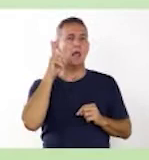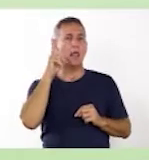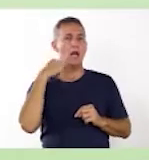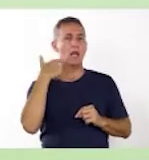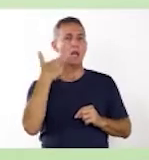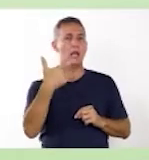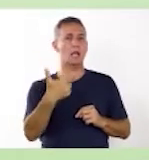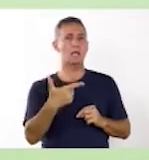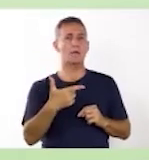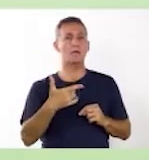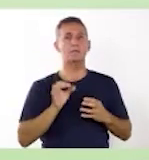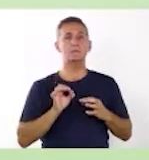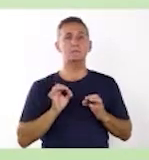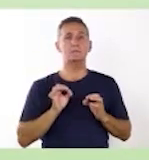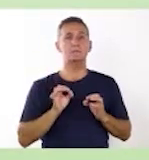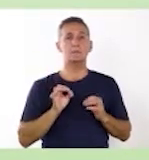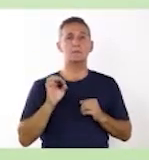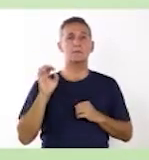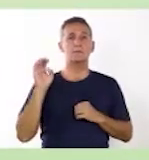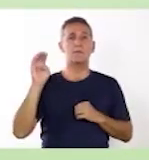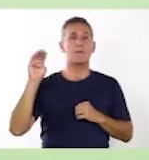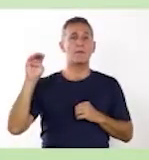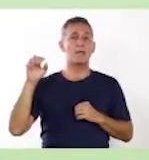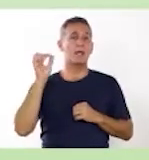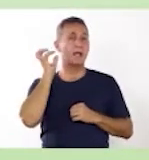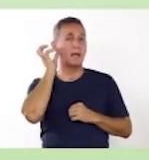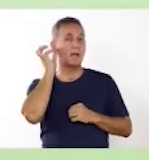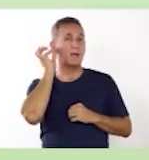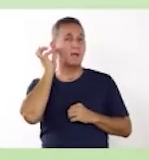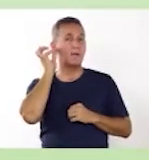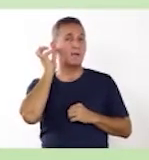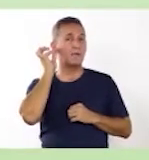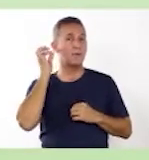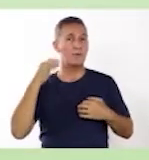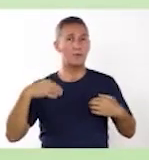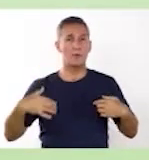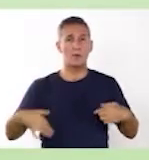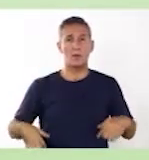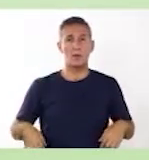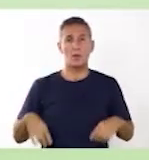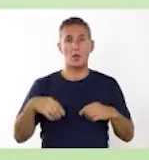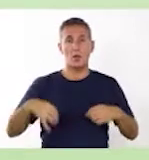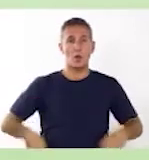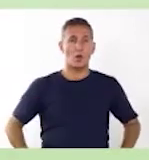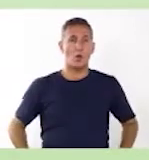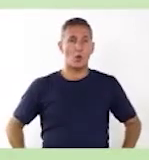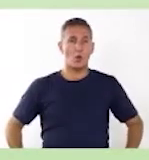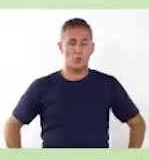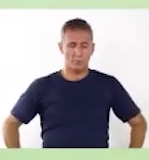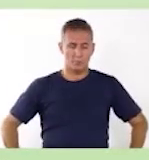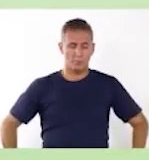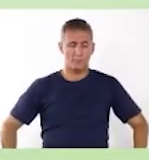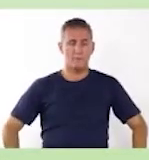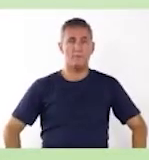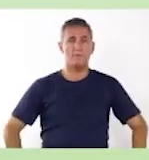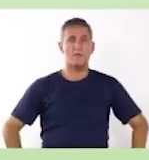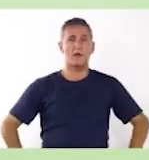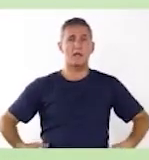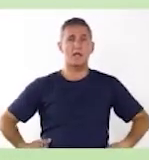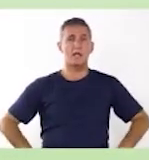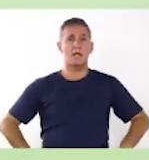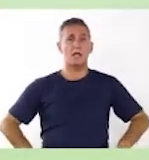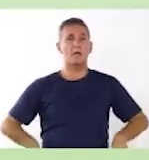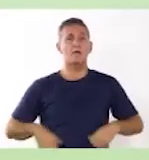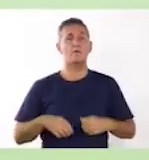Marta Sibelina, falda de Alençon o de Alencón, que esto quiere decir un lugar donde había